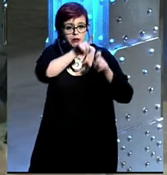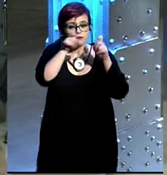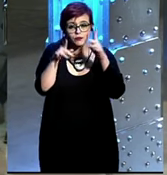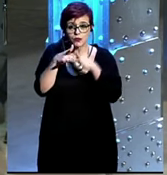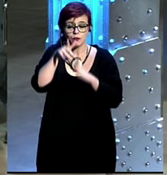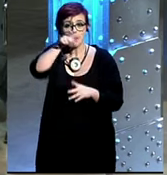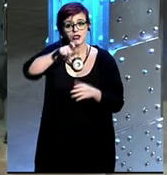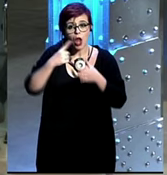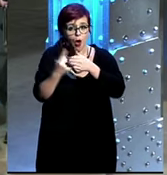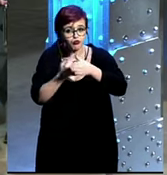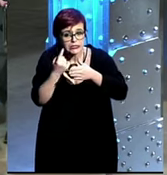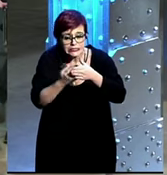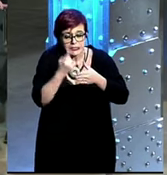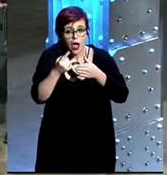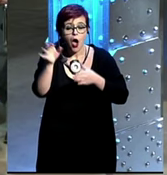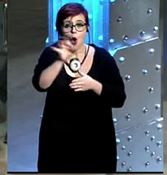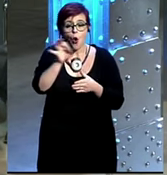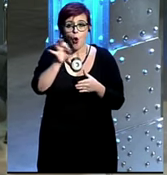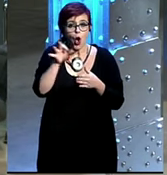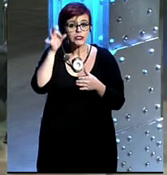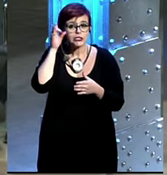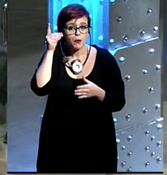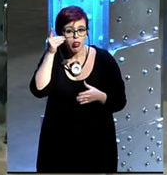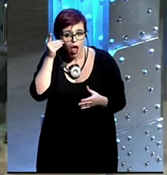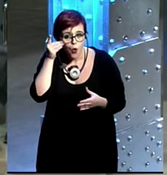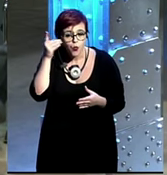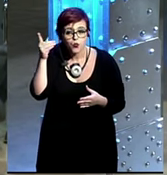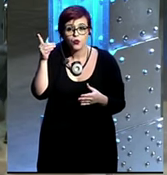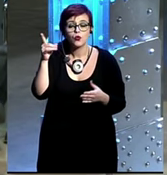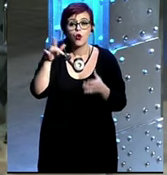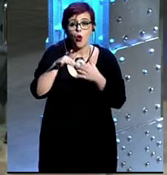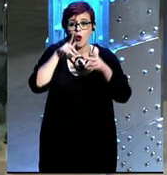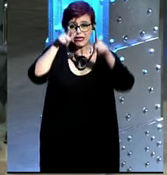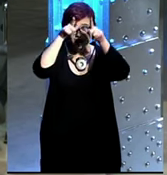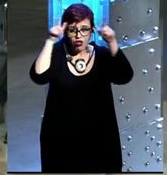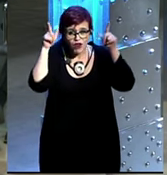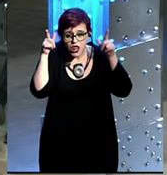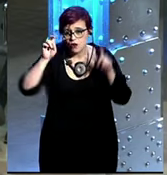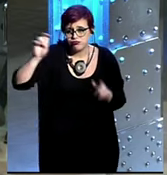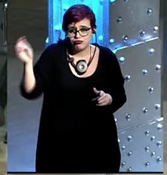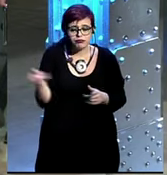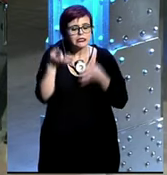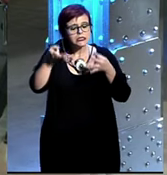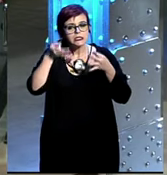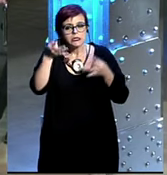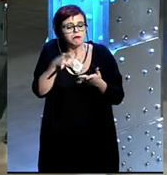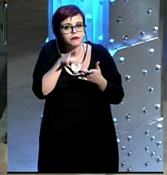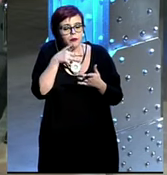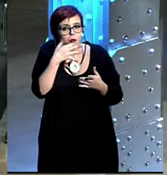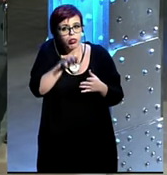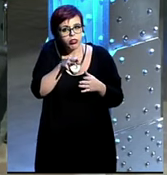personas como los autistas, los que padecen síndrome de Down, los esquizofrénicos, etcétera, etcétera? ¿O